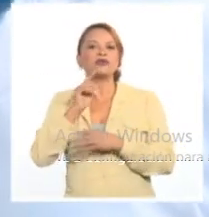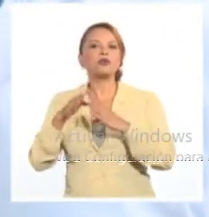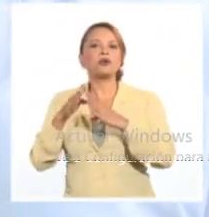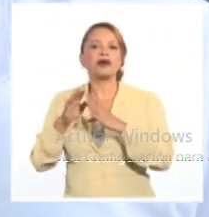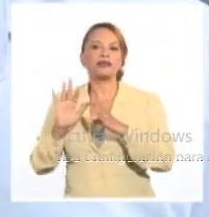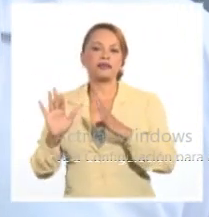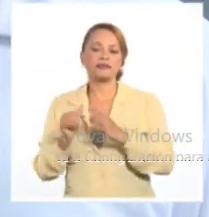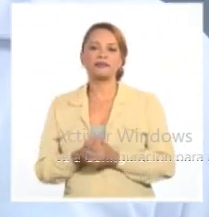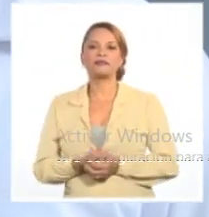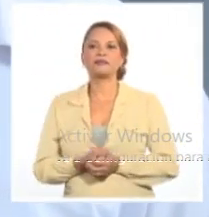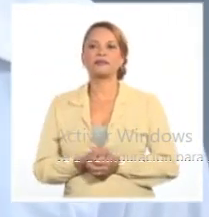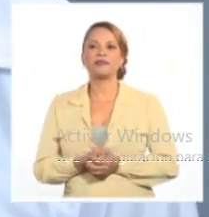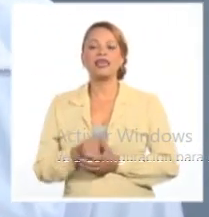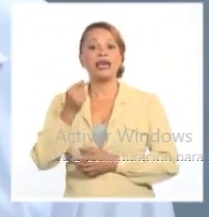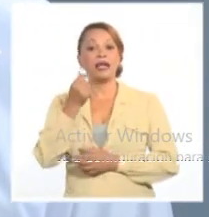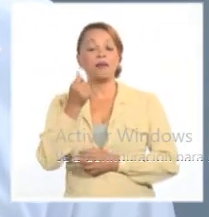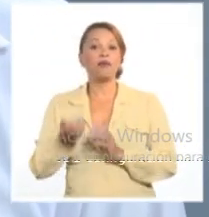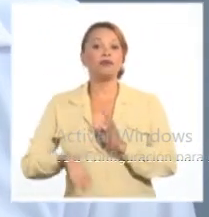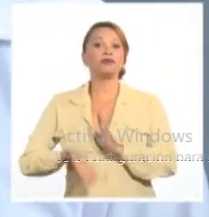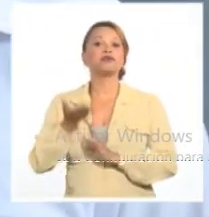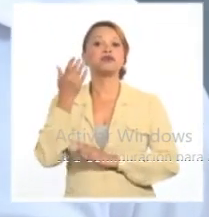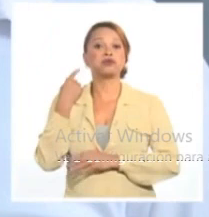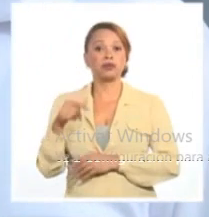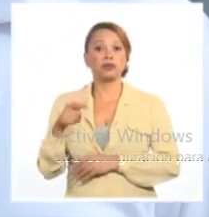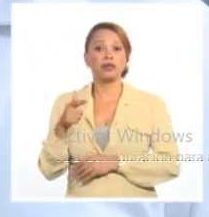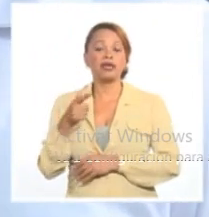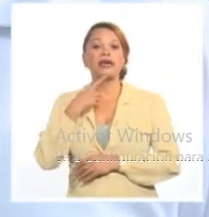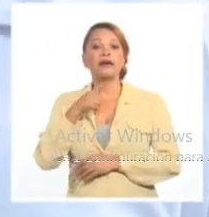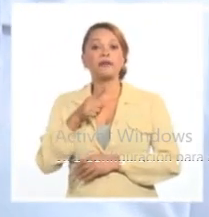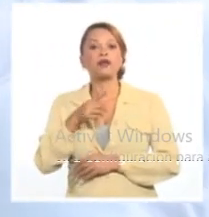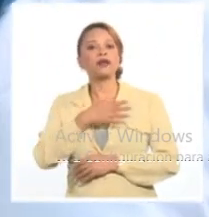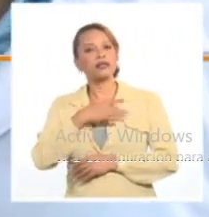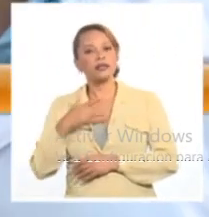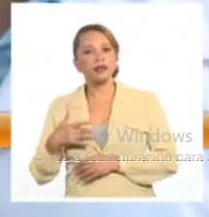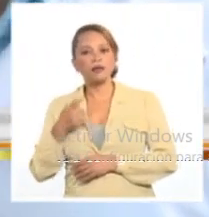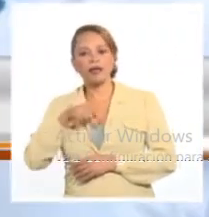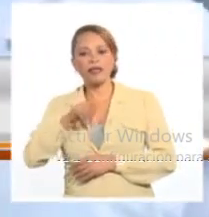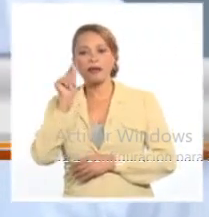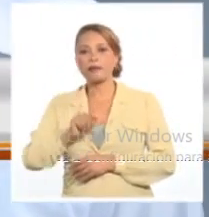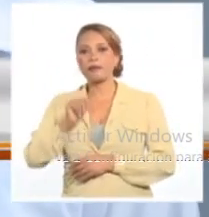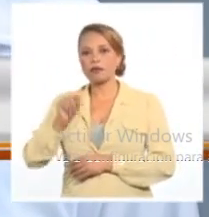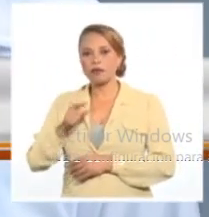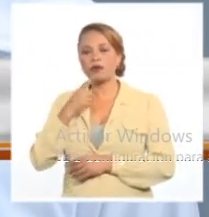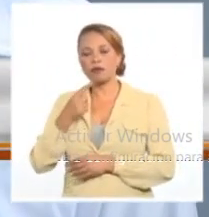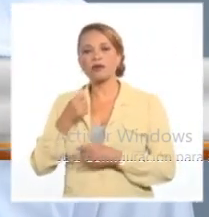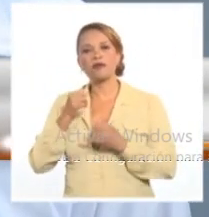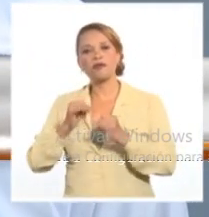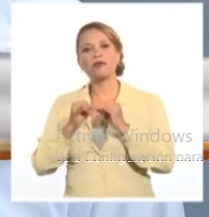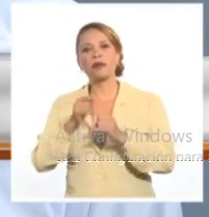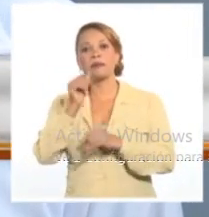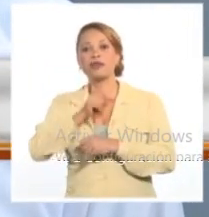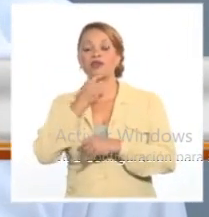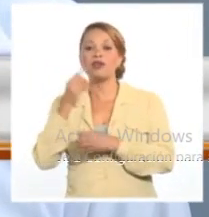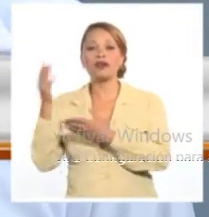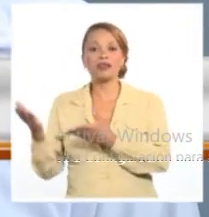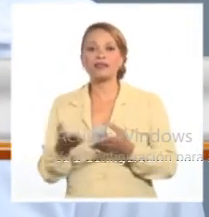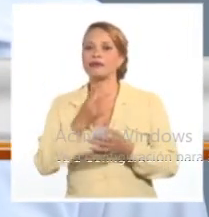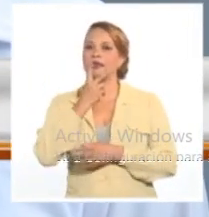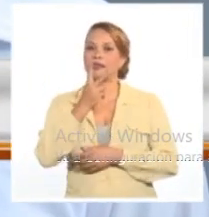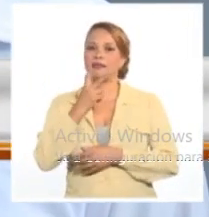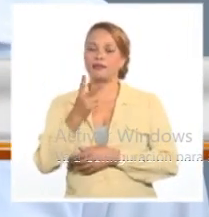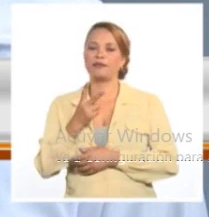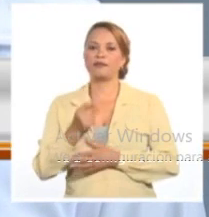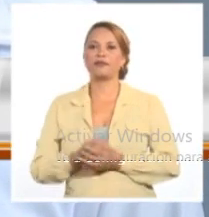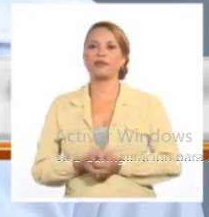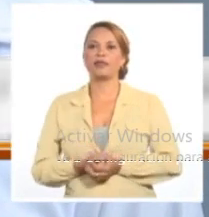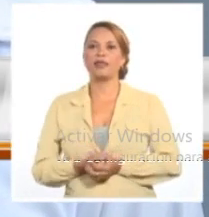monto es el incalculable en el valor humano y la sensibilidad humanista que podemos traducir de los pacientes que van a recibir la atención médica. Pero